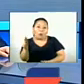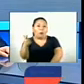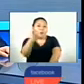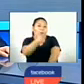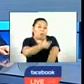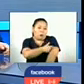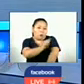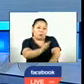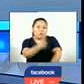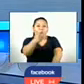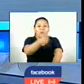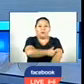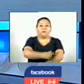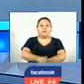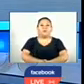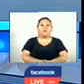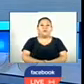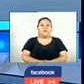todavía es baja